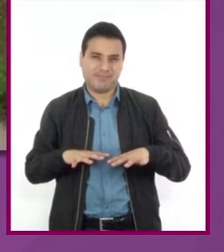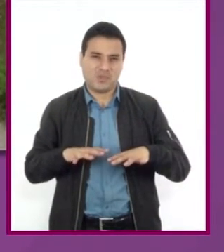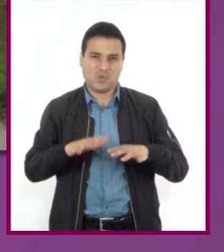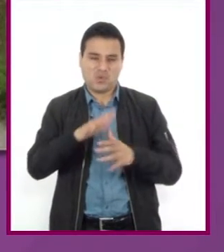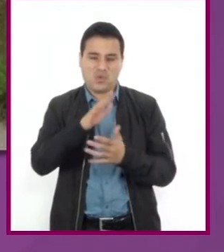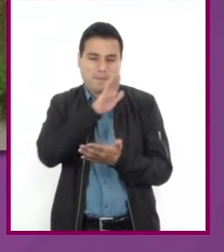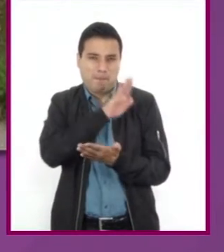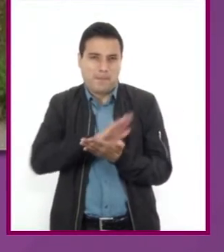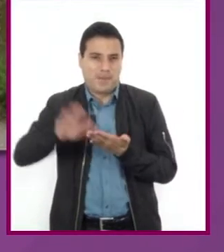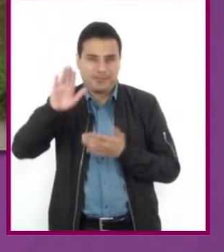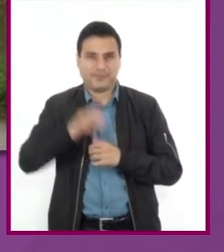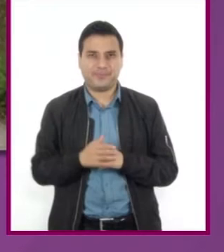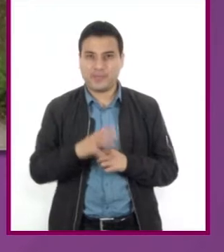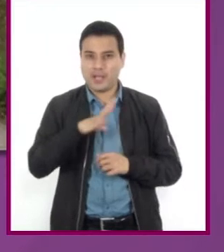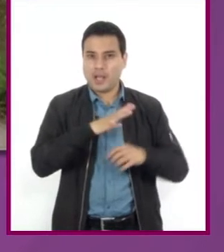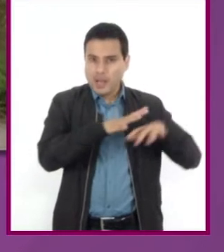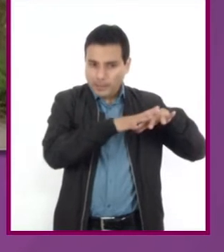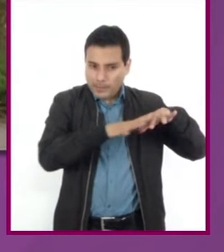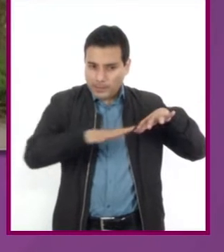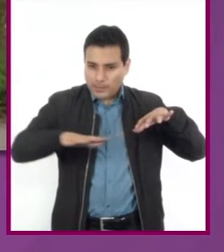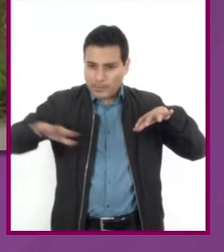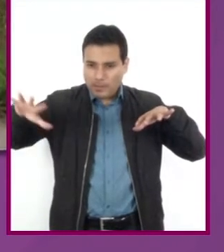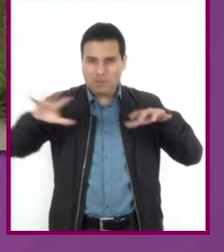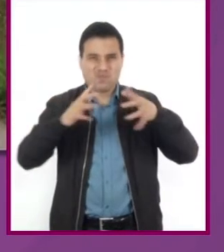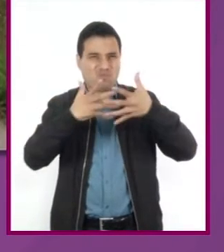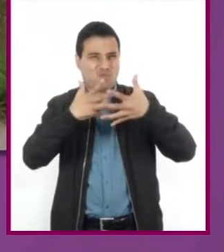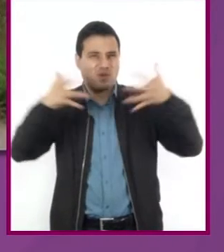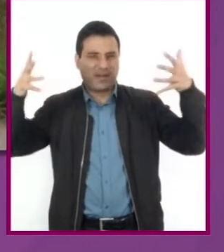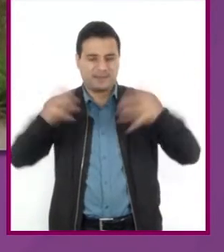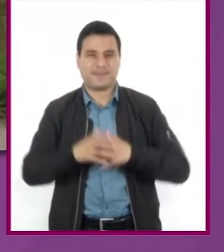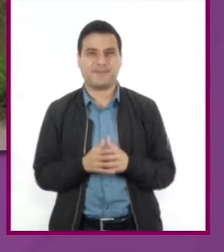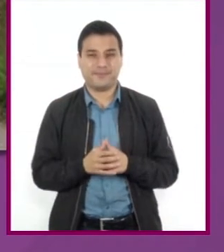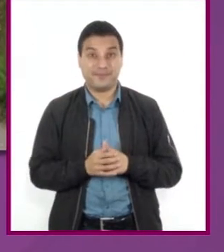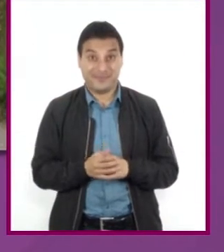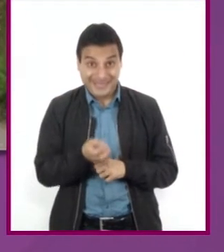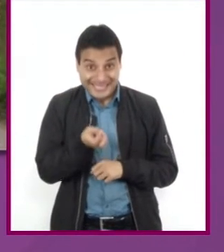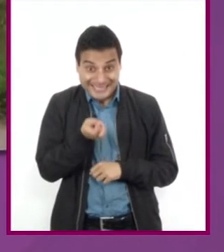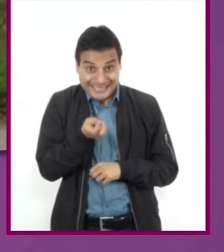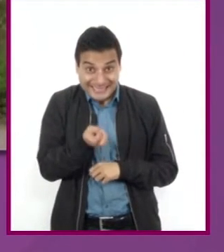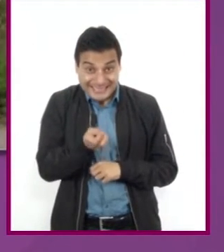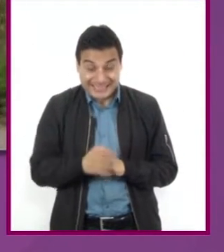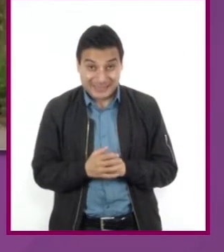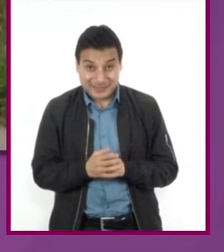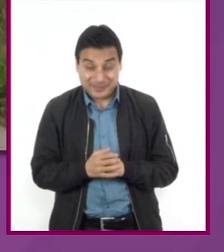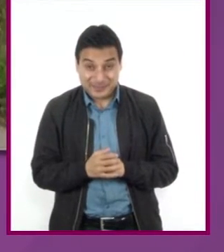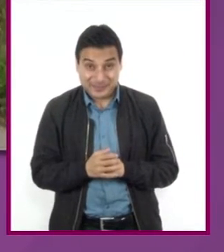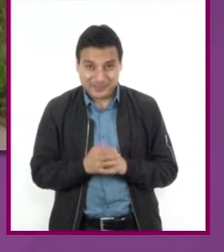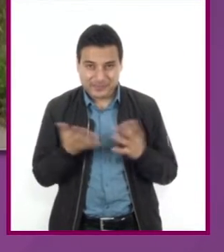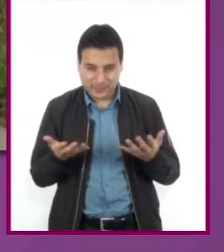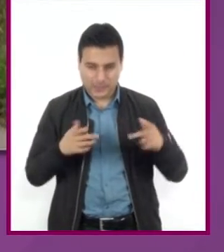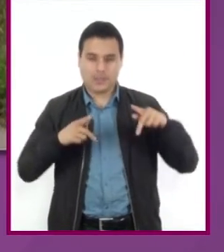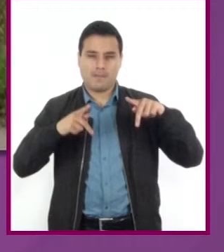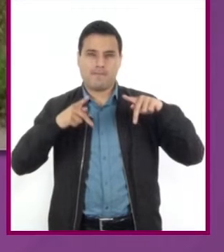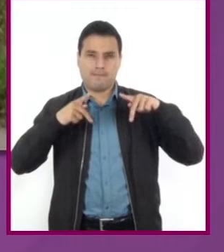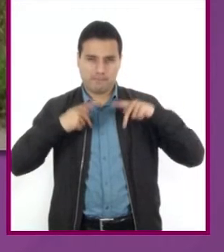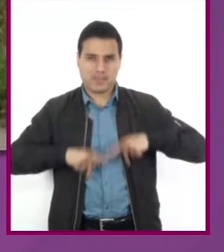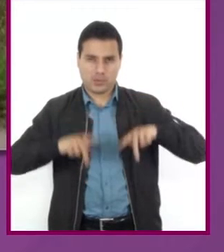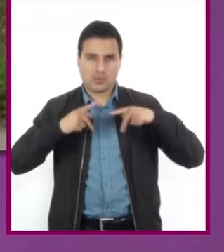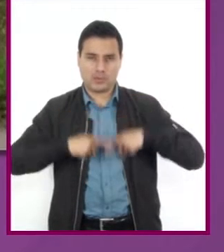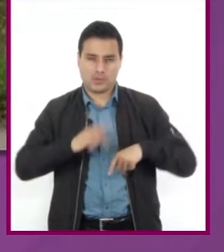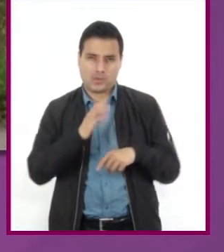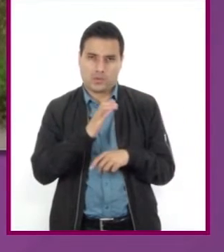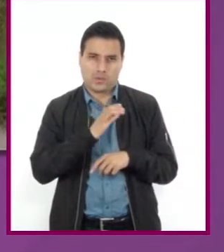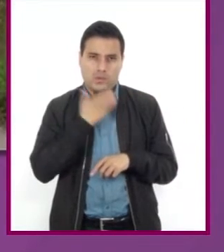en forma de una llanura muy grande. Y ahí es en donde aprovecharon los cazadores recolectores